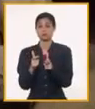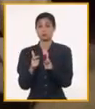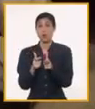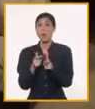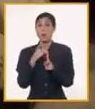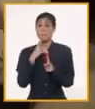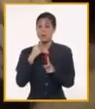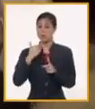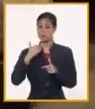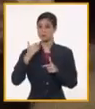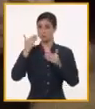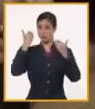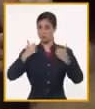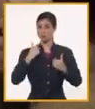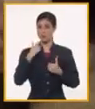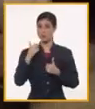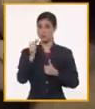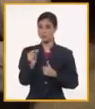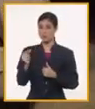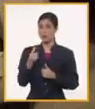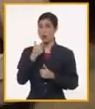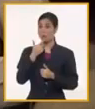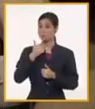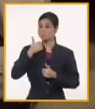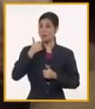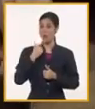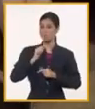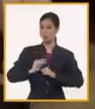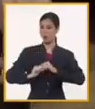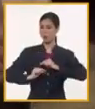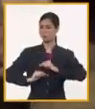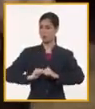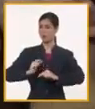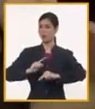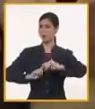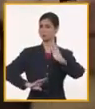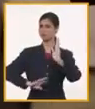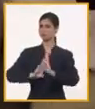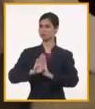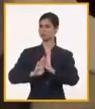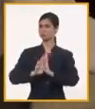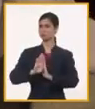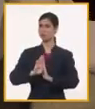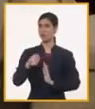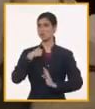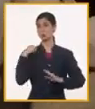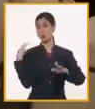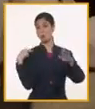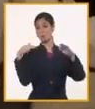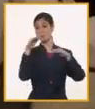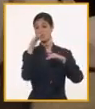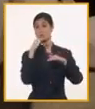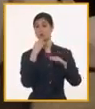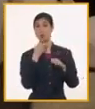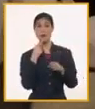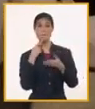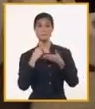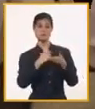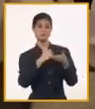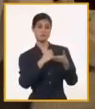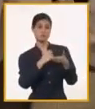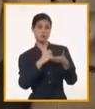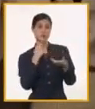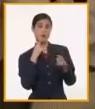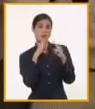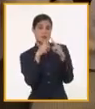triple, y todas las cosas iban mejorando, y por otro lado, yo como ministro no le daba mucho apoyo a las clínicas